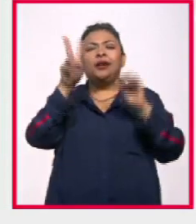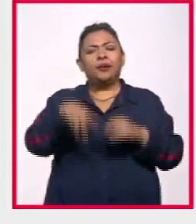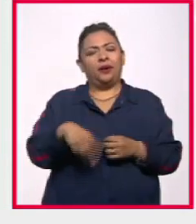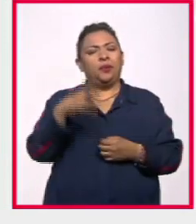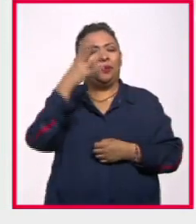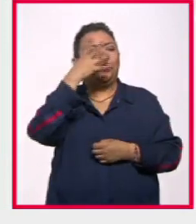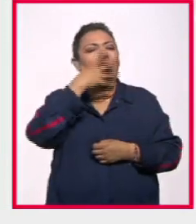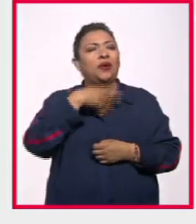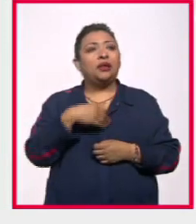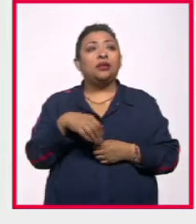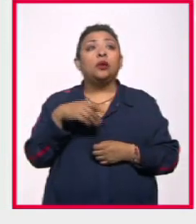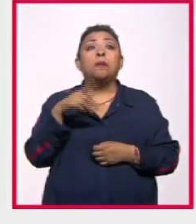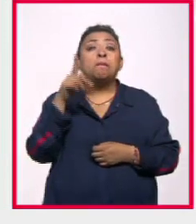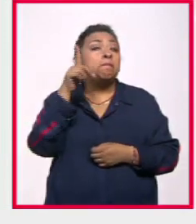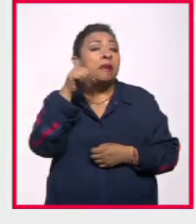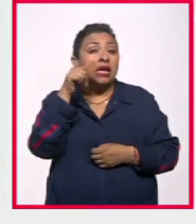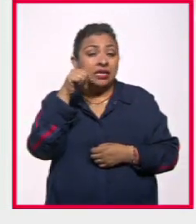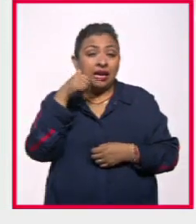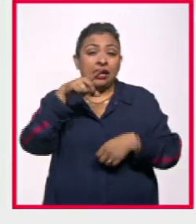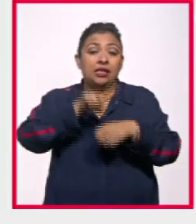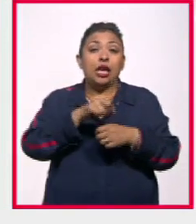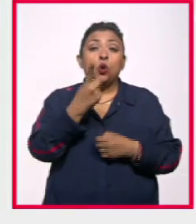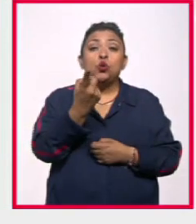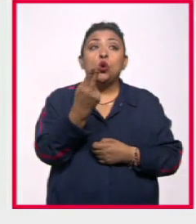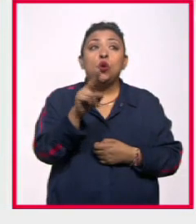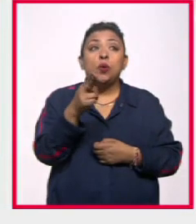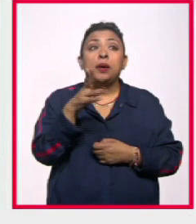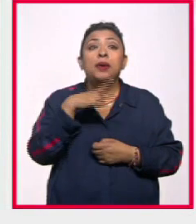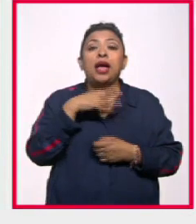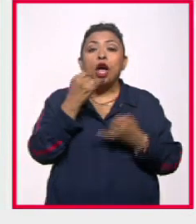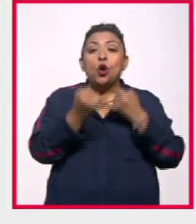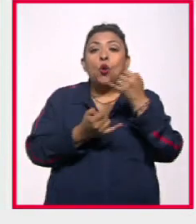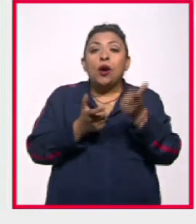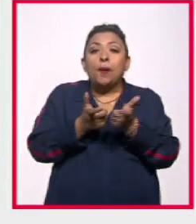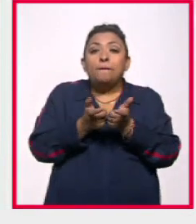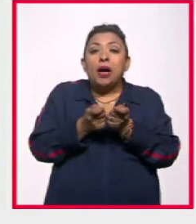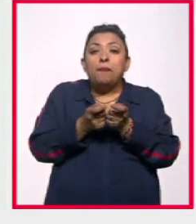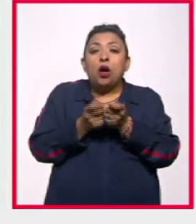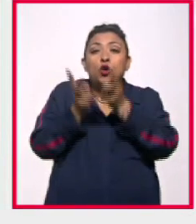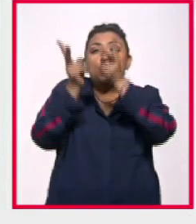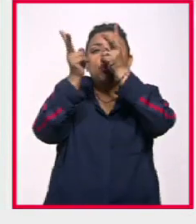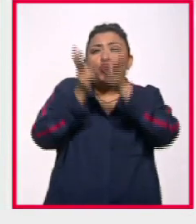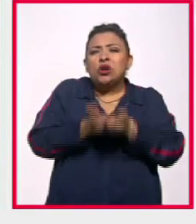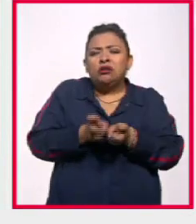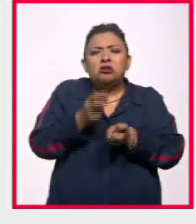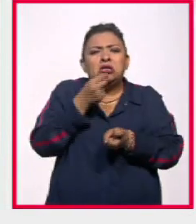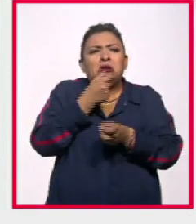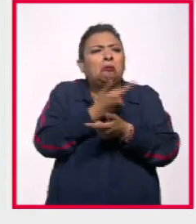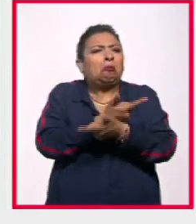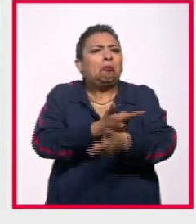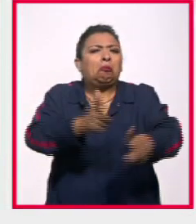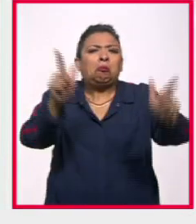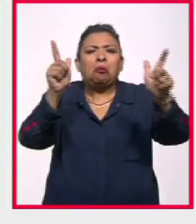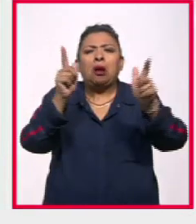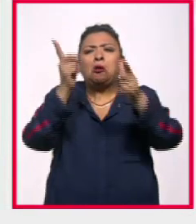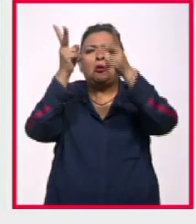bonita. El mañana mismo, el 1 de noviembre, sale un videojuego que se puede descargar cualquier niño en cualquier plataforma, ¿de acuerdo? Y se